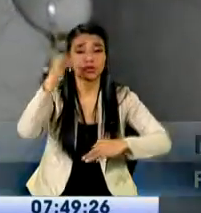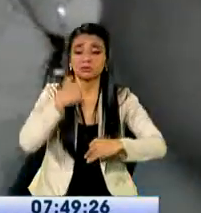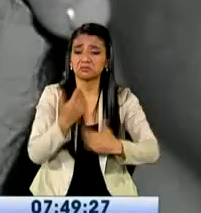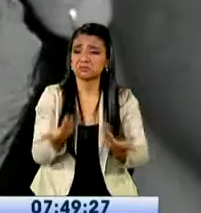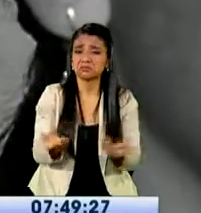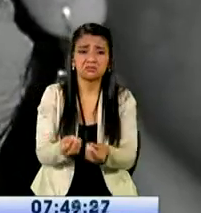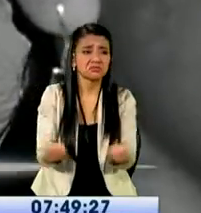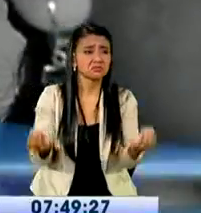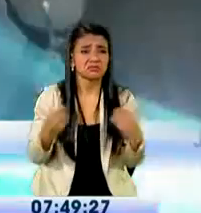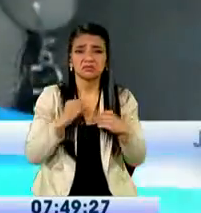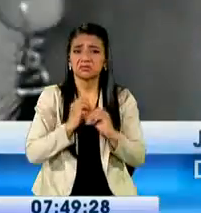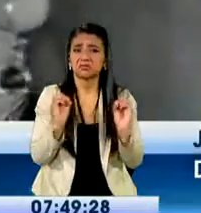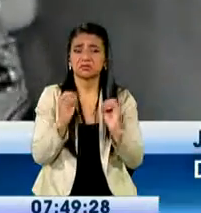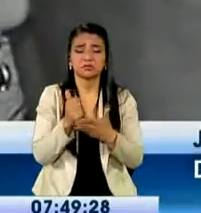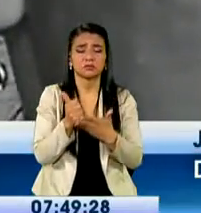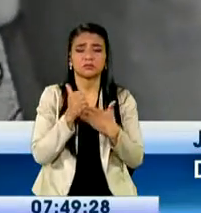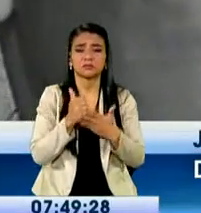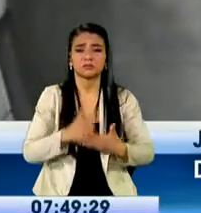nadie.